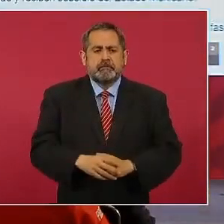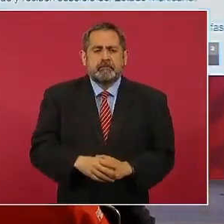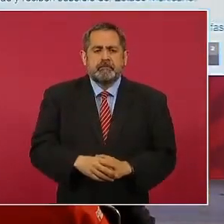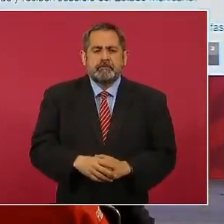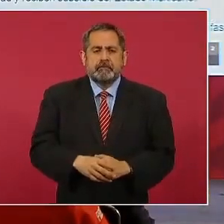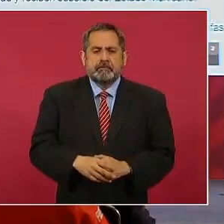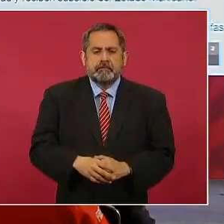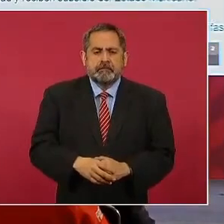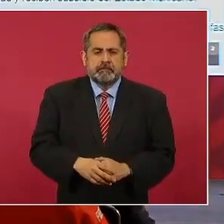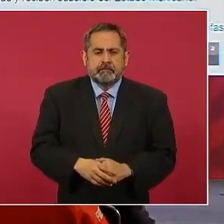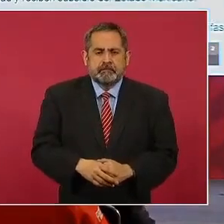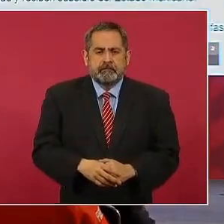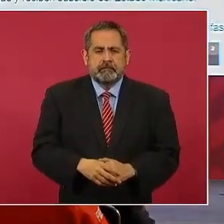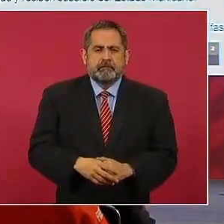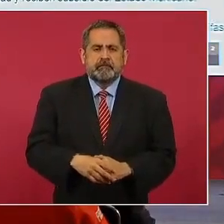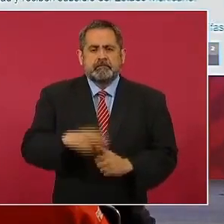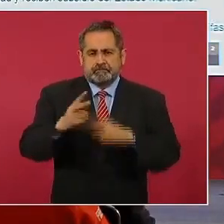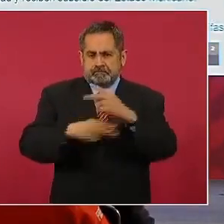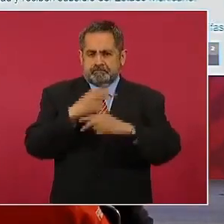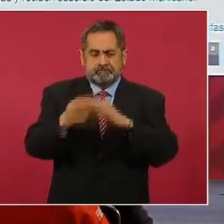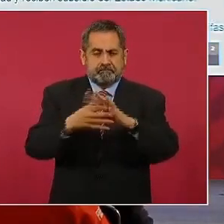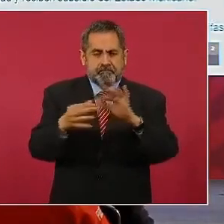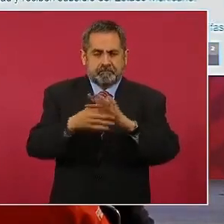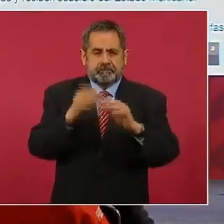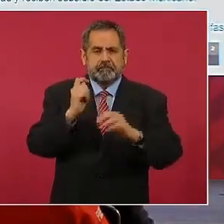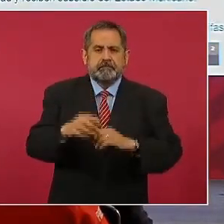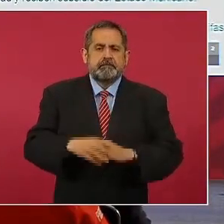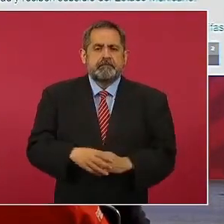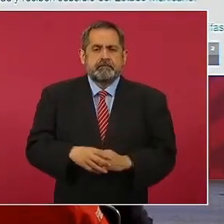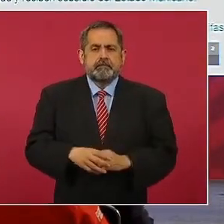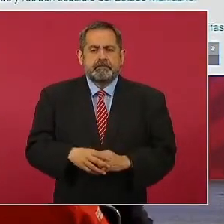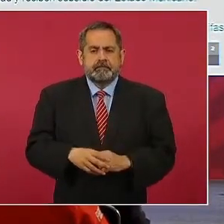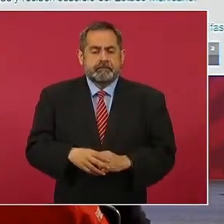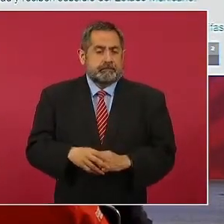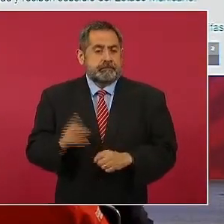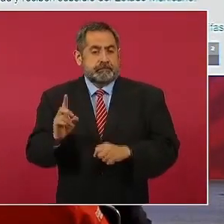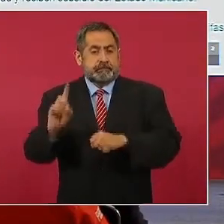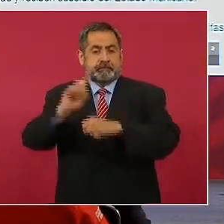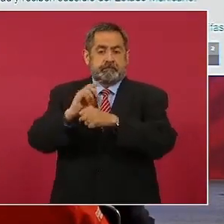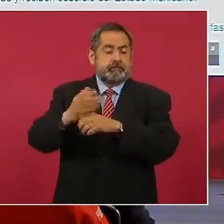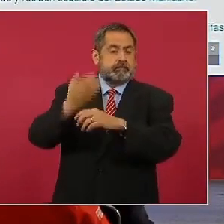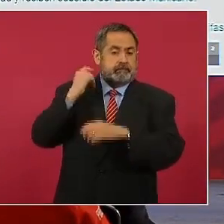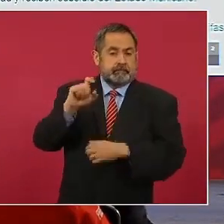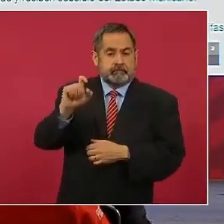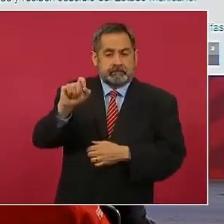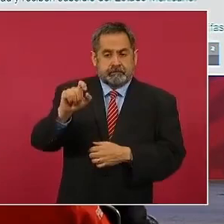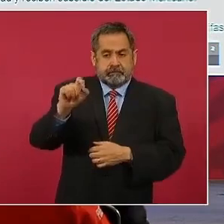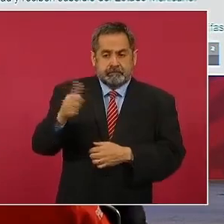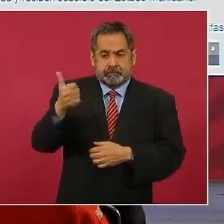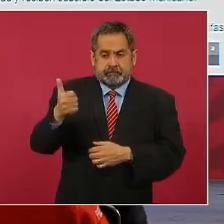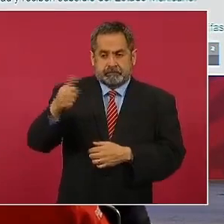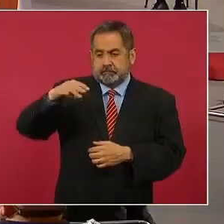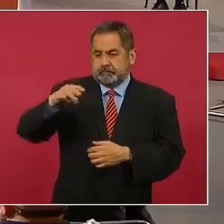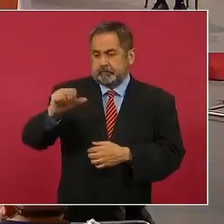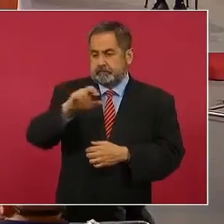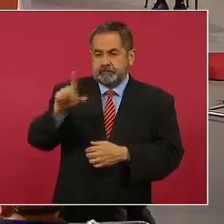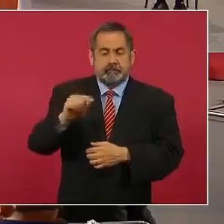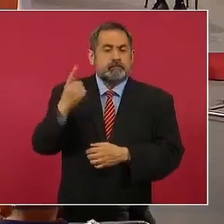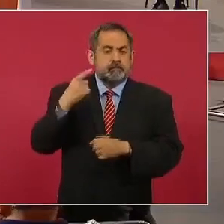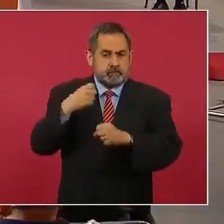favor. Primero que nada, lo planteamos desde el día 26 de marzo del año